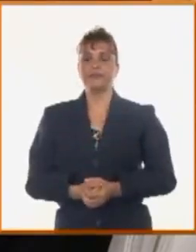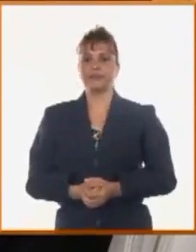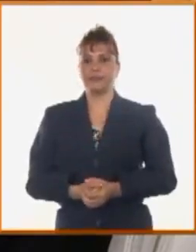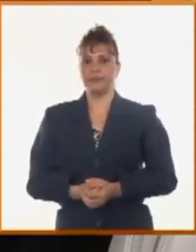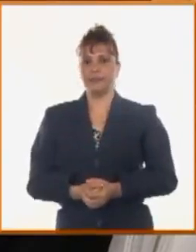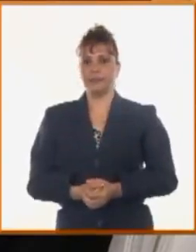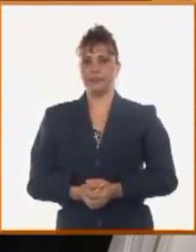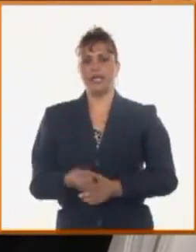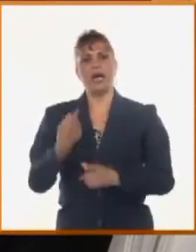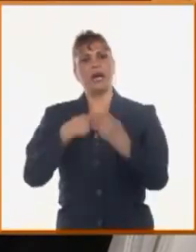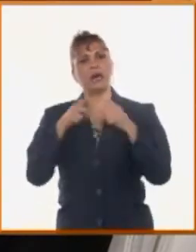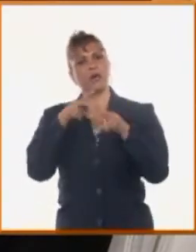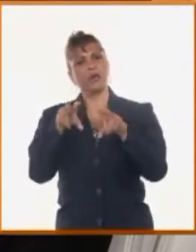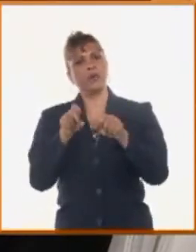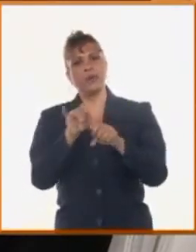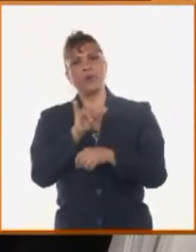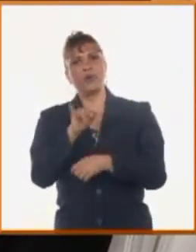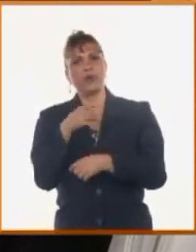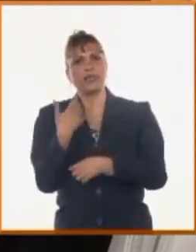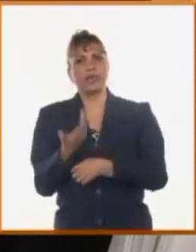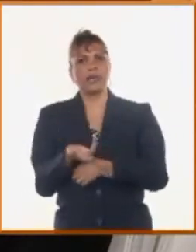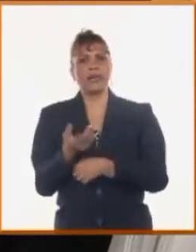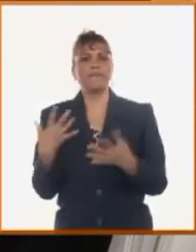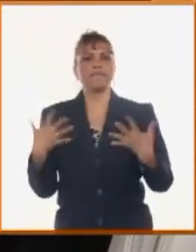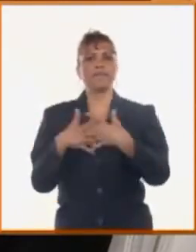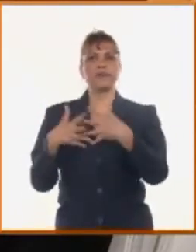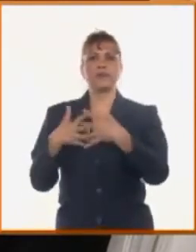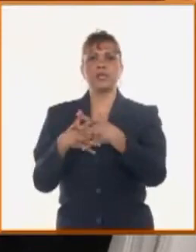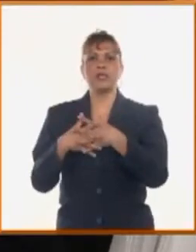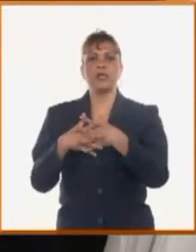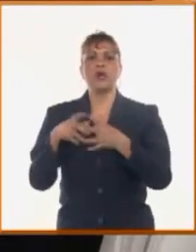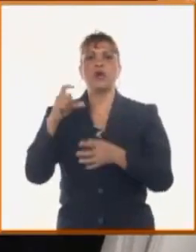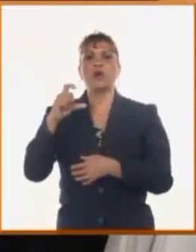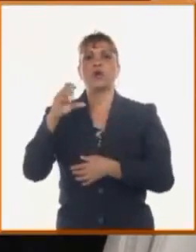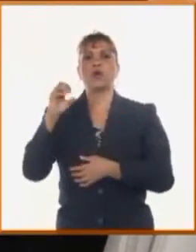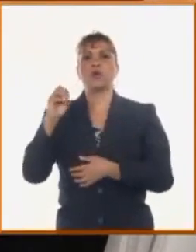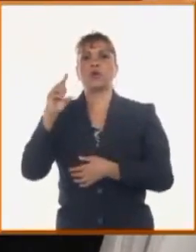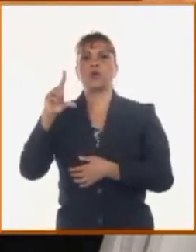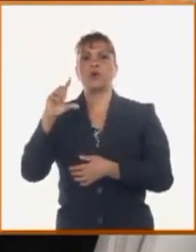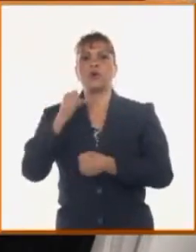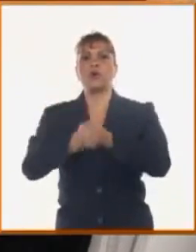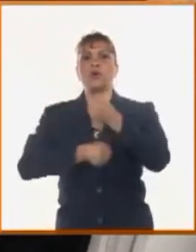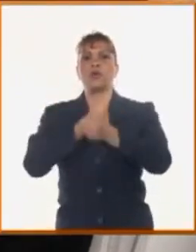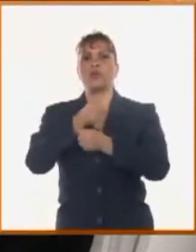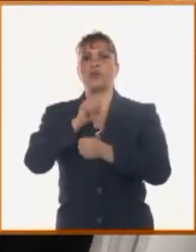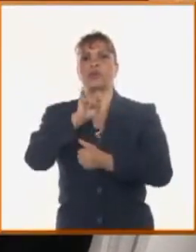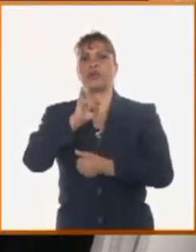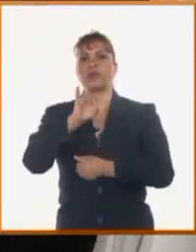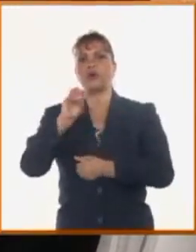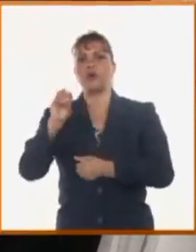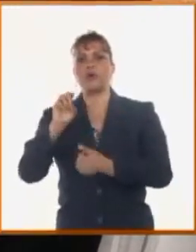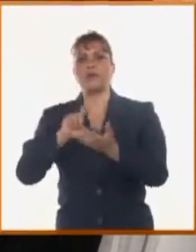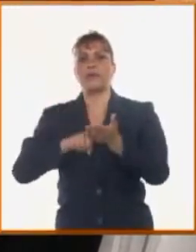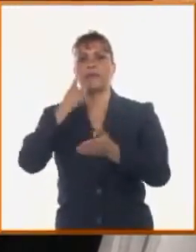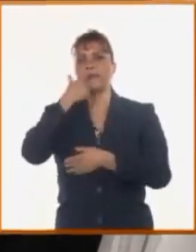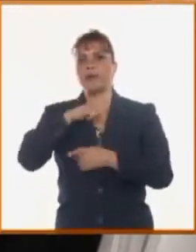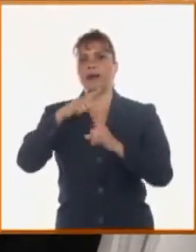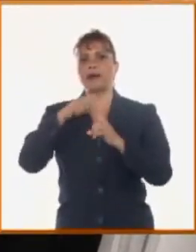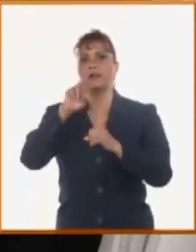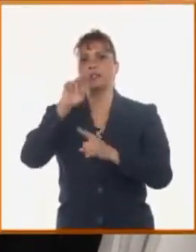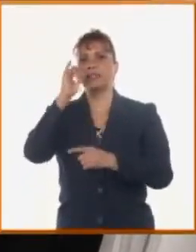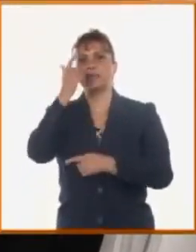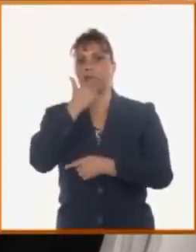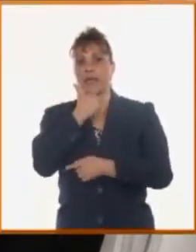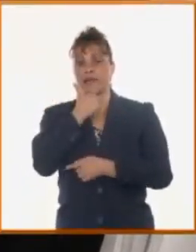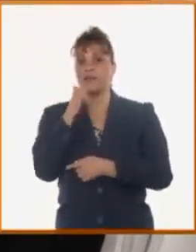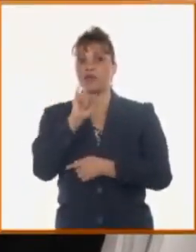decir, novedades también que va a tener es la vinculación del coloquio Patria, convocado por un periodista, con el evento de Informática, porque tiene mucho